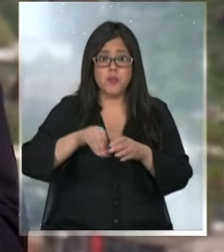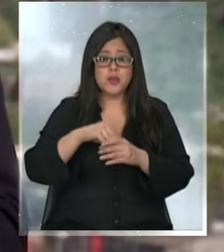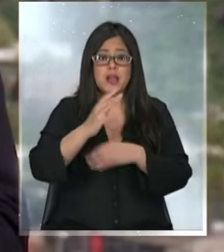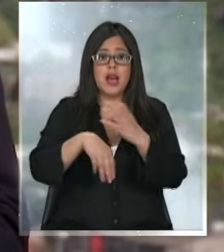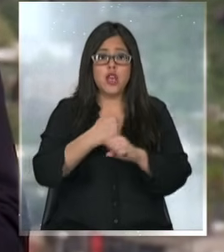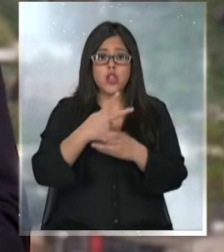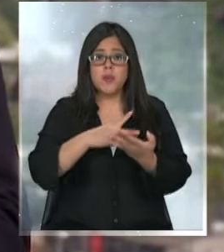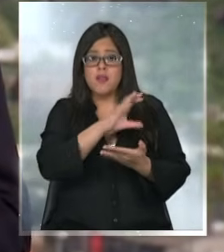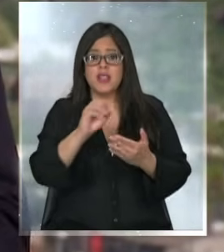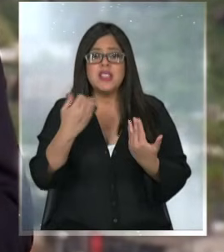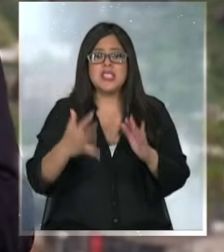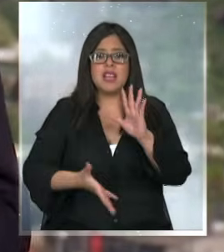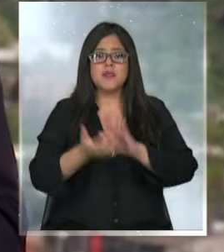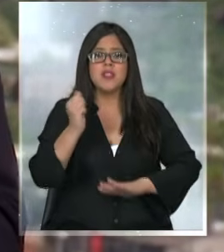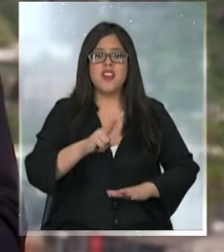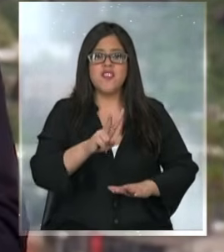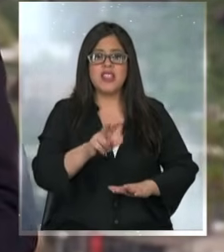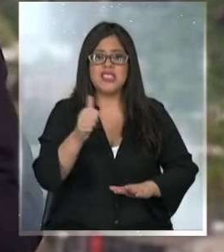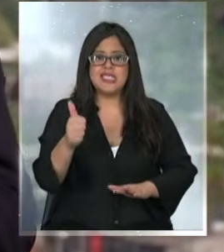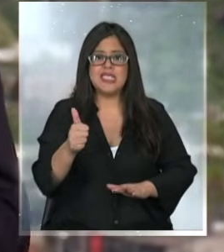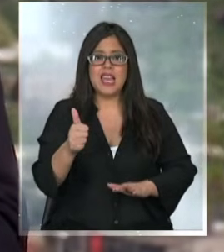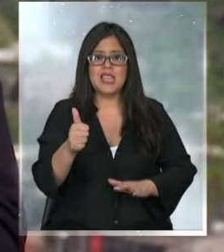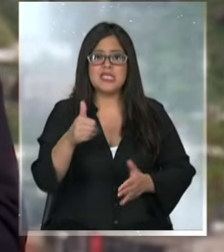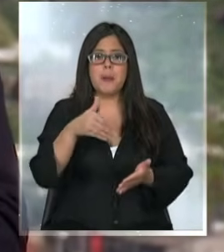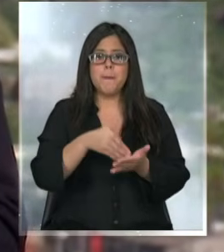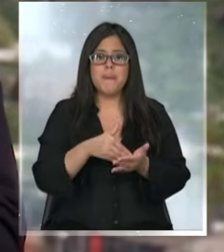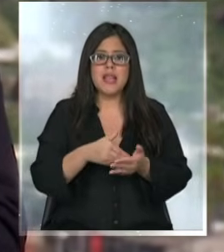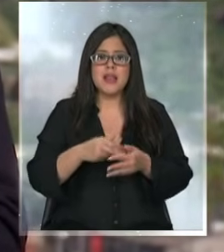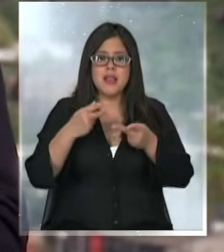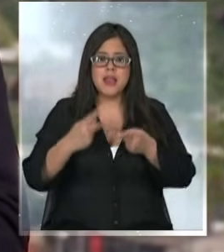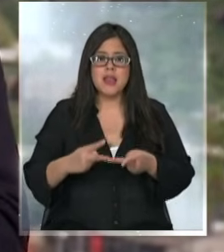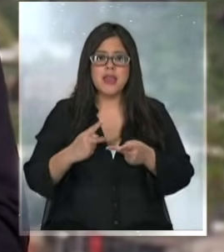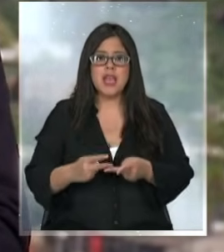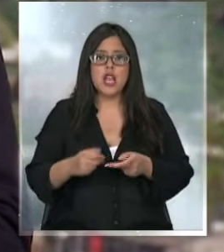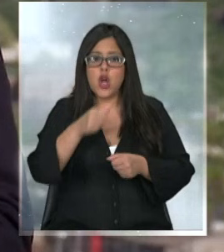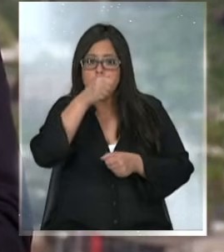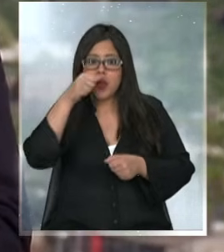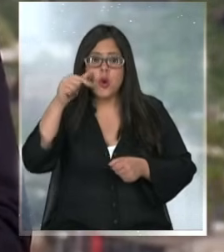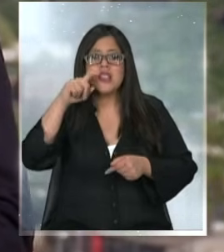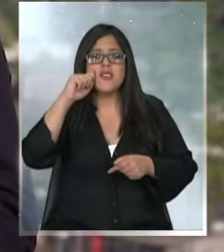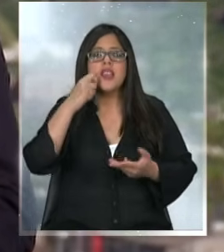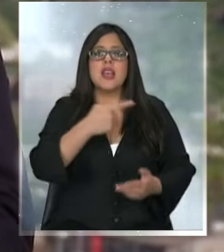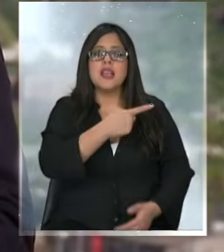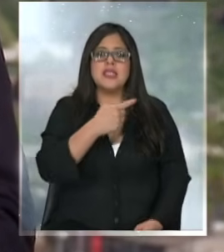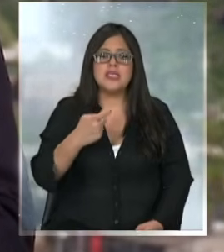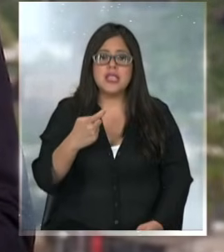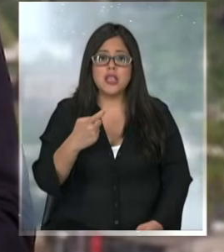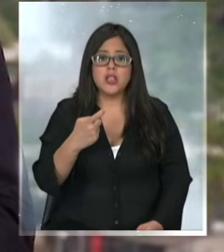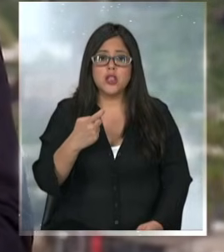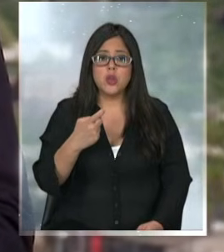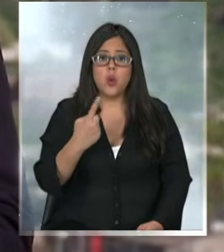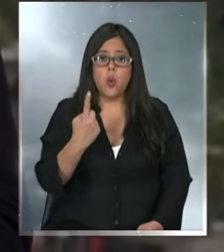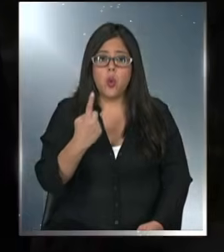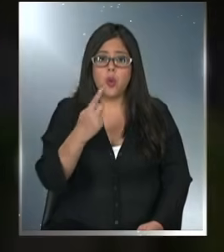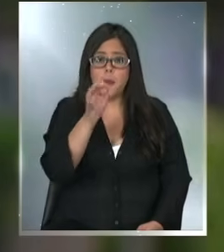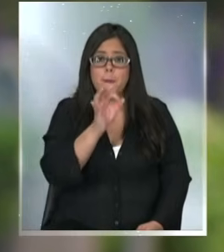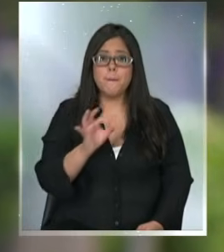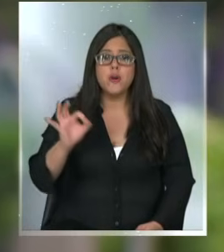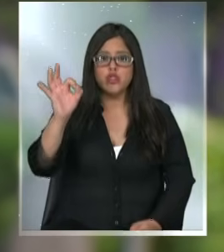se decomisaron 26 toneladas de droga, cifra que se duplicó este año, lo que equivale a un aumento de más del